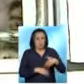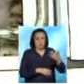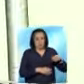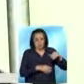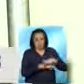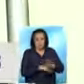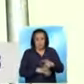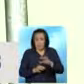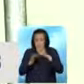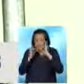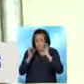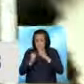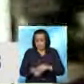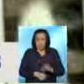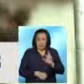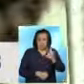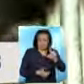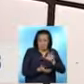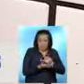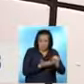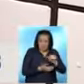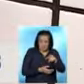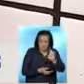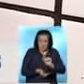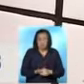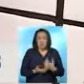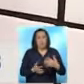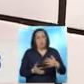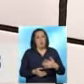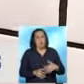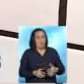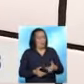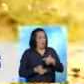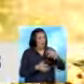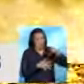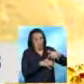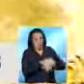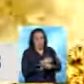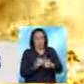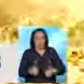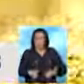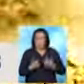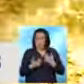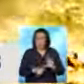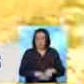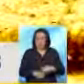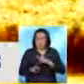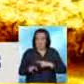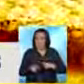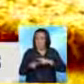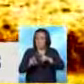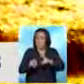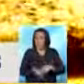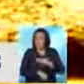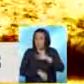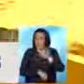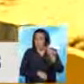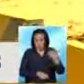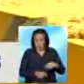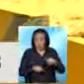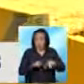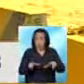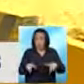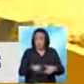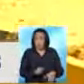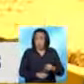Estos gatitos de apenas 3 meses de edad sobrevivieron a la furia de la naturaleza. El río Huaycoloro se había desbordado en Santa Clara y